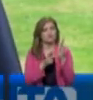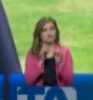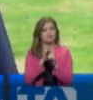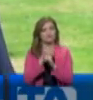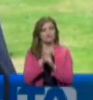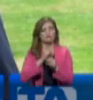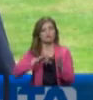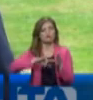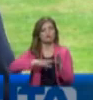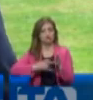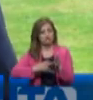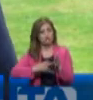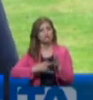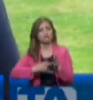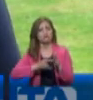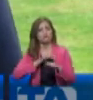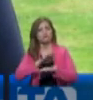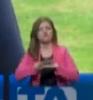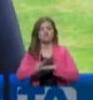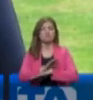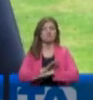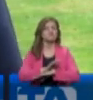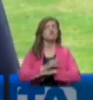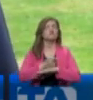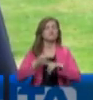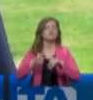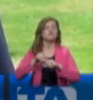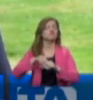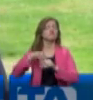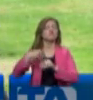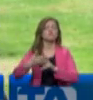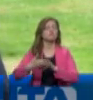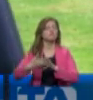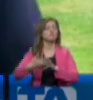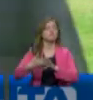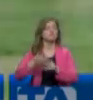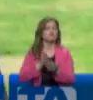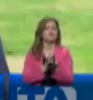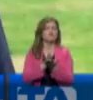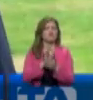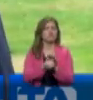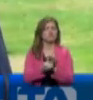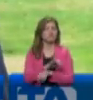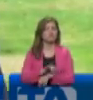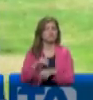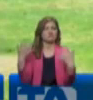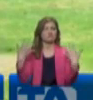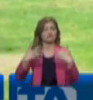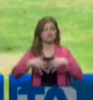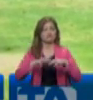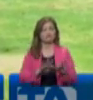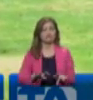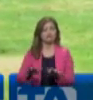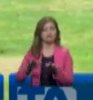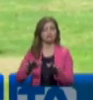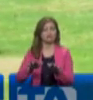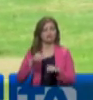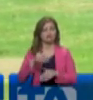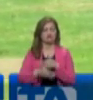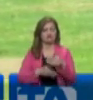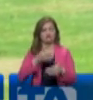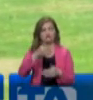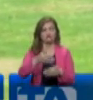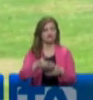y arquitectos, algo así como lo que se hace en la carrera de medicina, la automatización digital de los